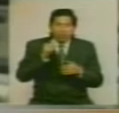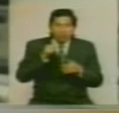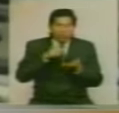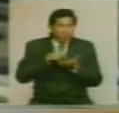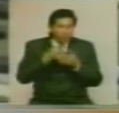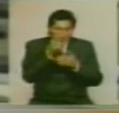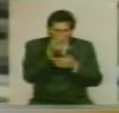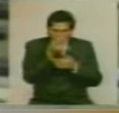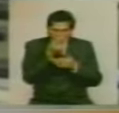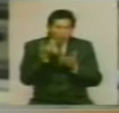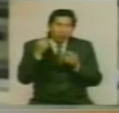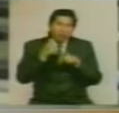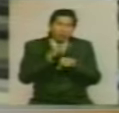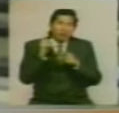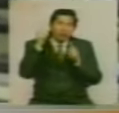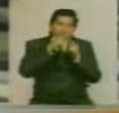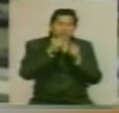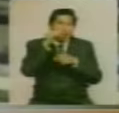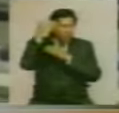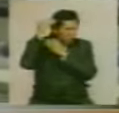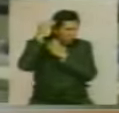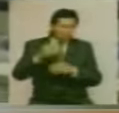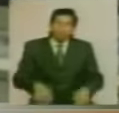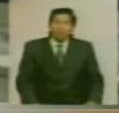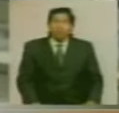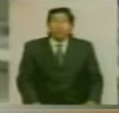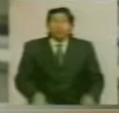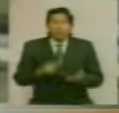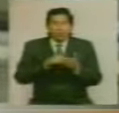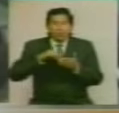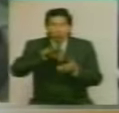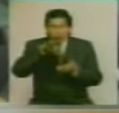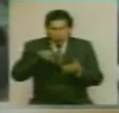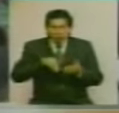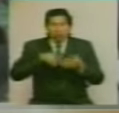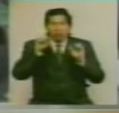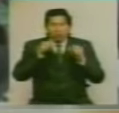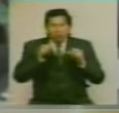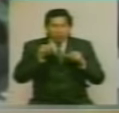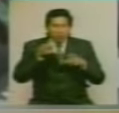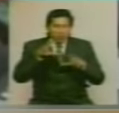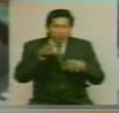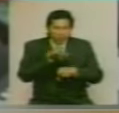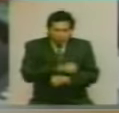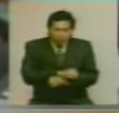droga tenía como destino al departamento de santa cruz del lugar se ha logrado secuestrar